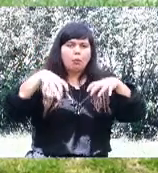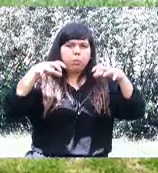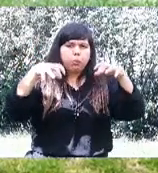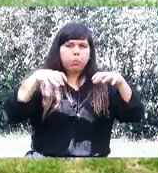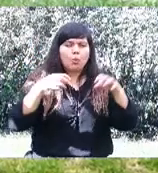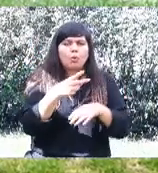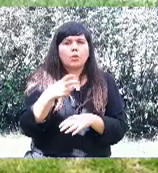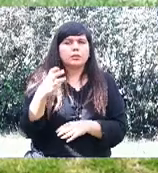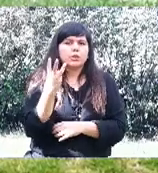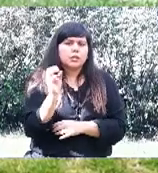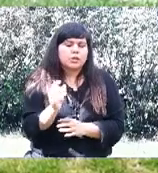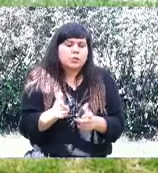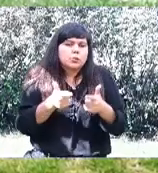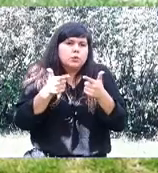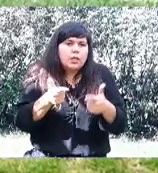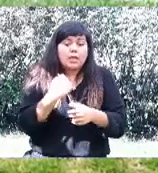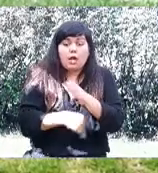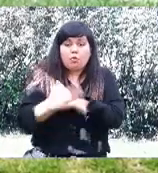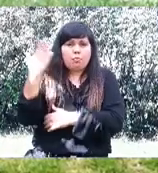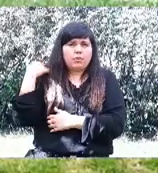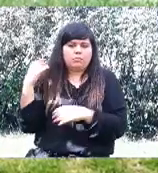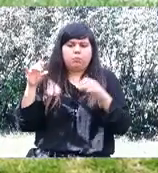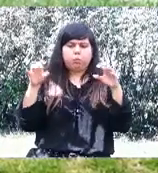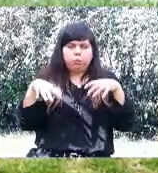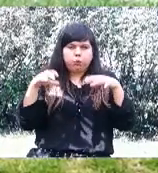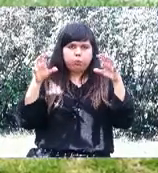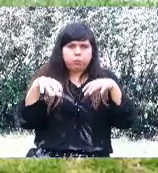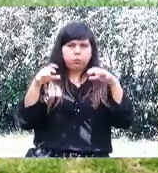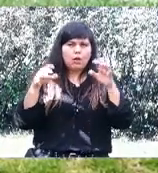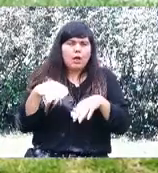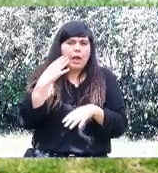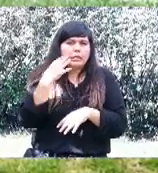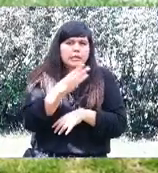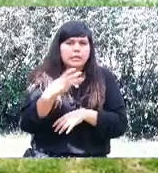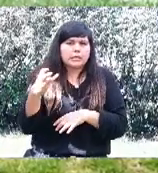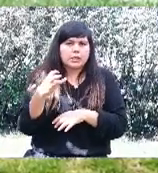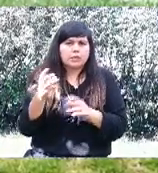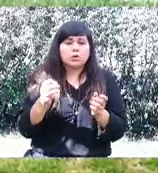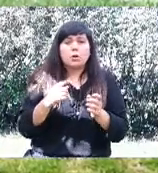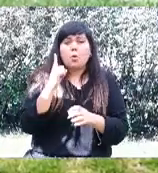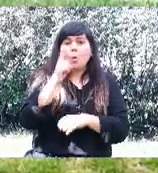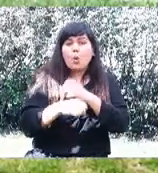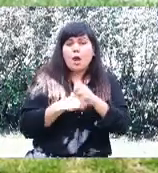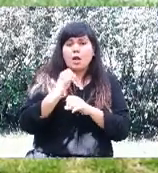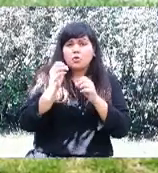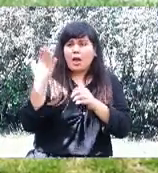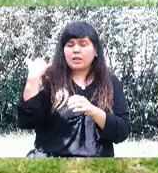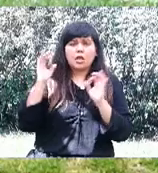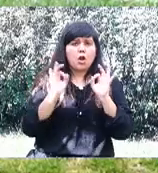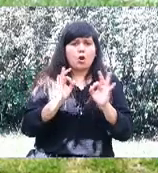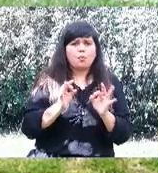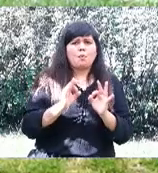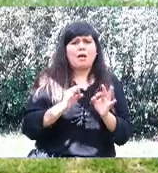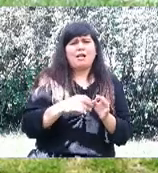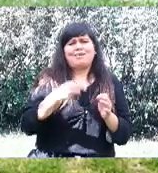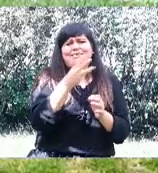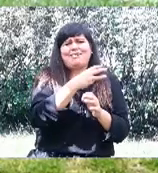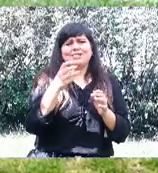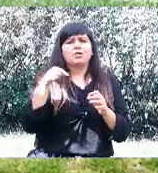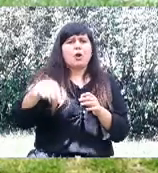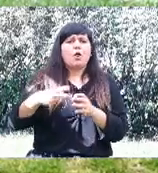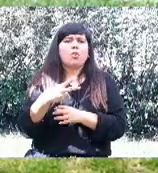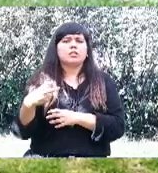230 con suerte el año pasado llovieron alrededor de 300 en un año normal llovía 330 antes ya hoy día Está lloviendo 200